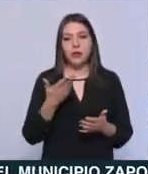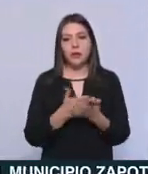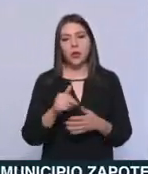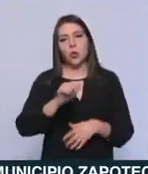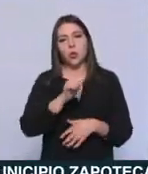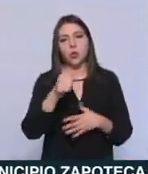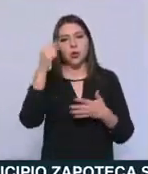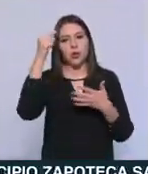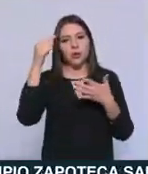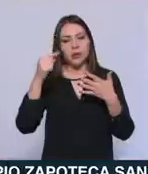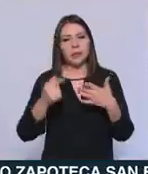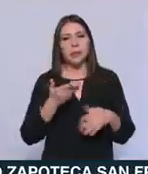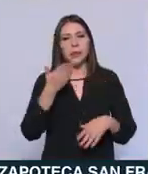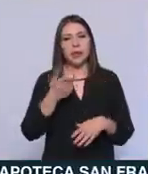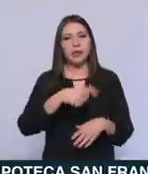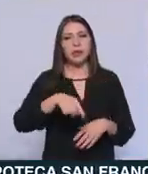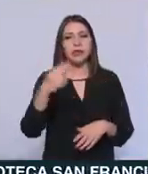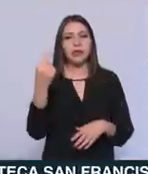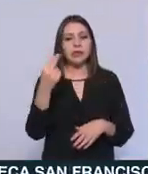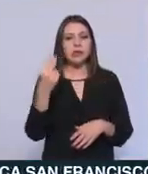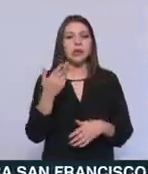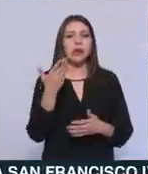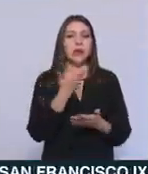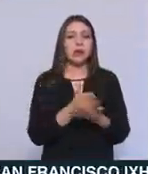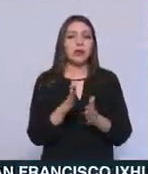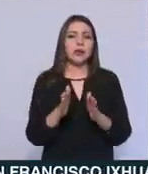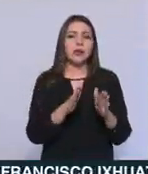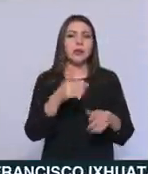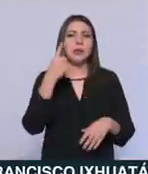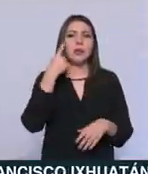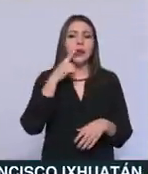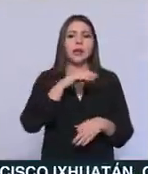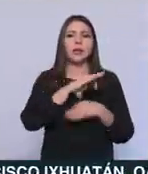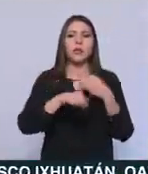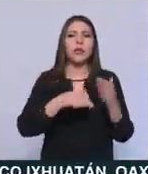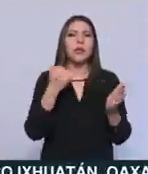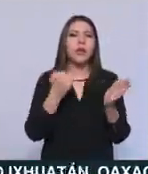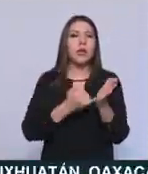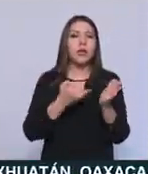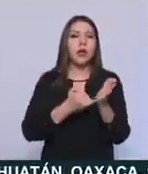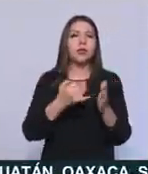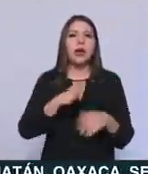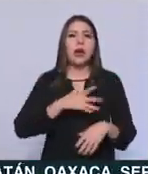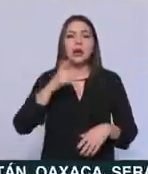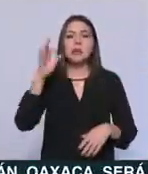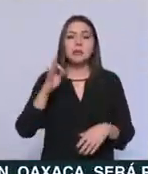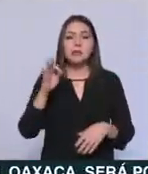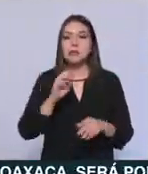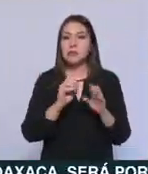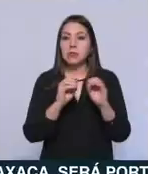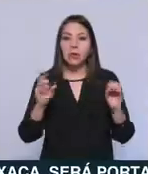que se necesitan como pues, liberación de todo impuesto que tengan